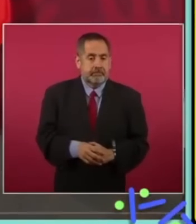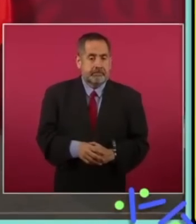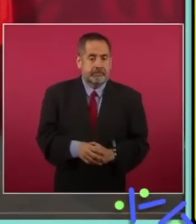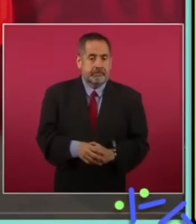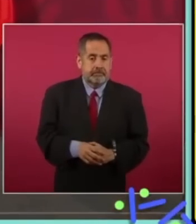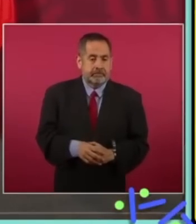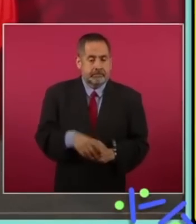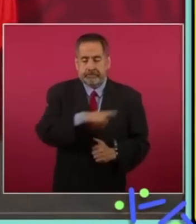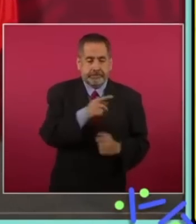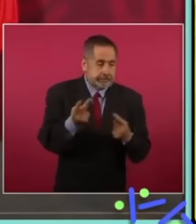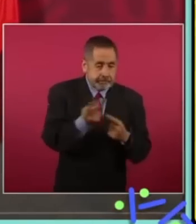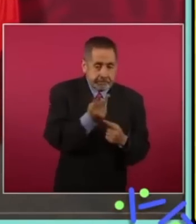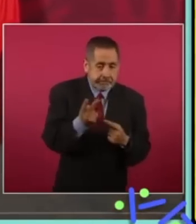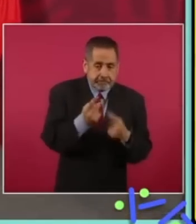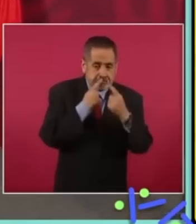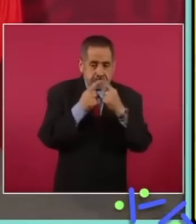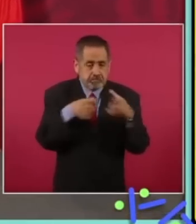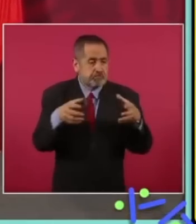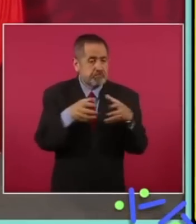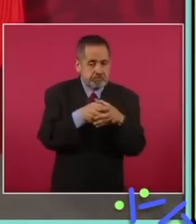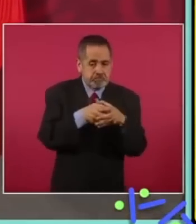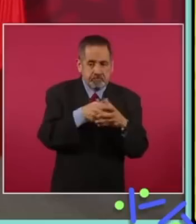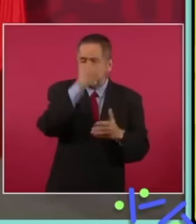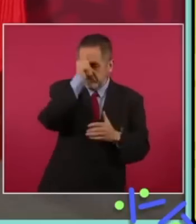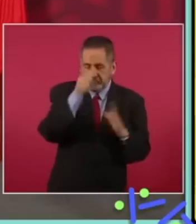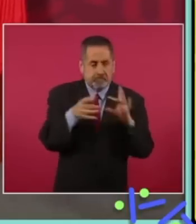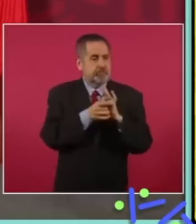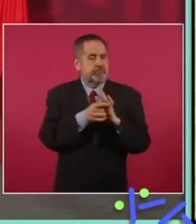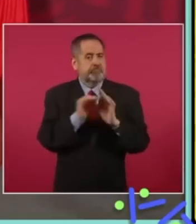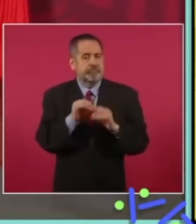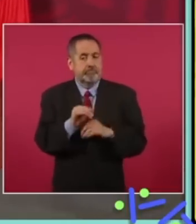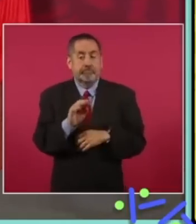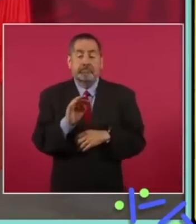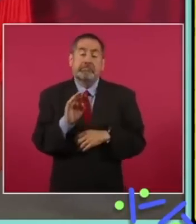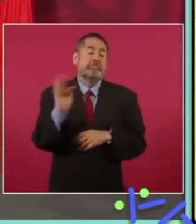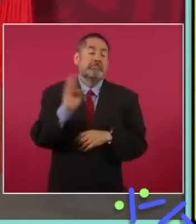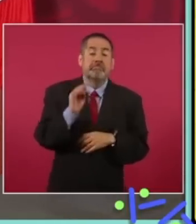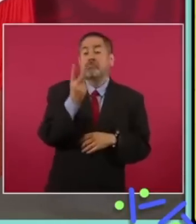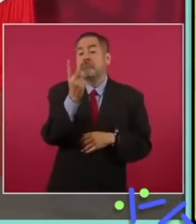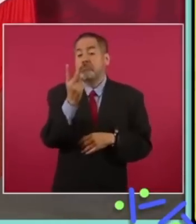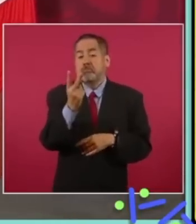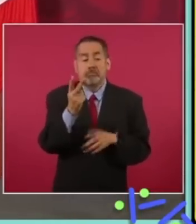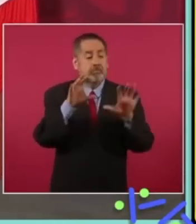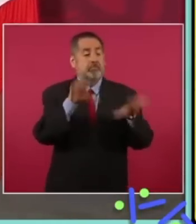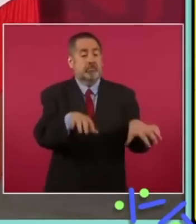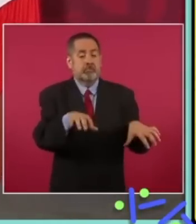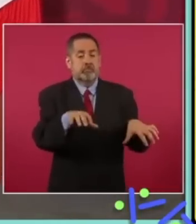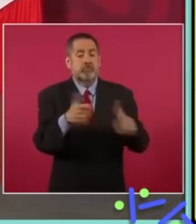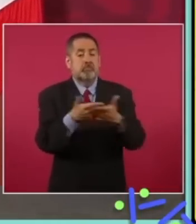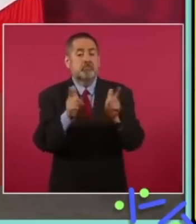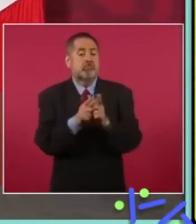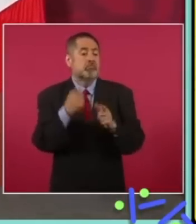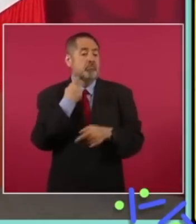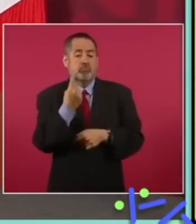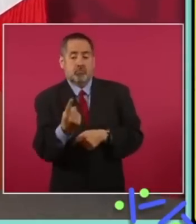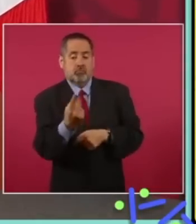se ponen de acuerdo. Bueno, pues aquí López Obrador da un contexto de lo que hoy se está buscando promover en la Cámara de Diputados, que es esta reforma, y posteriormente